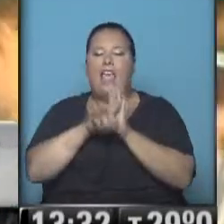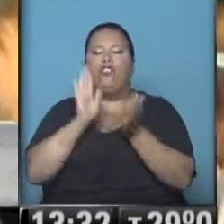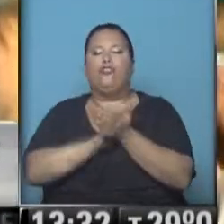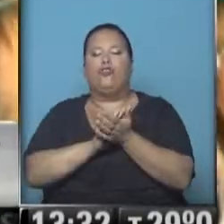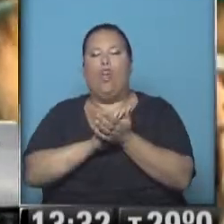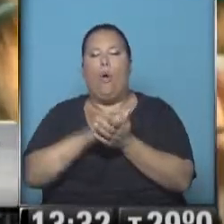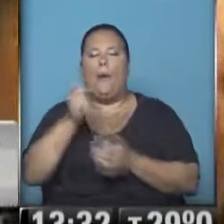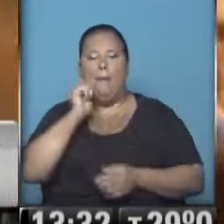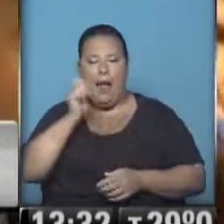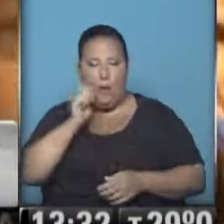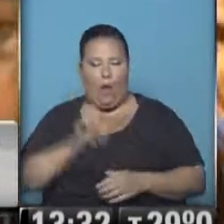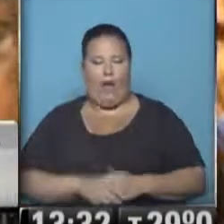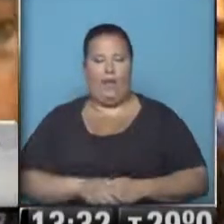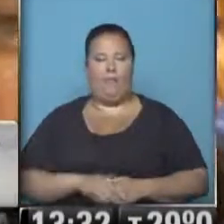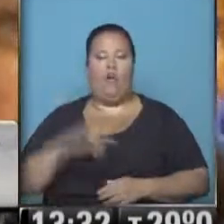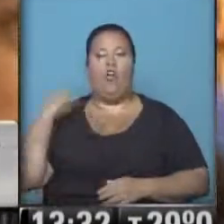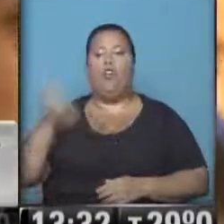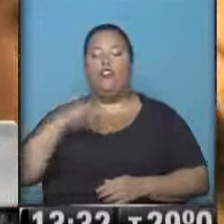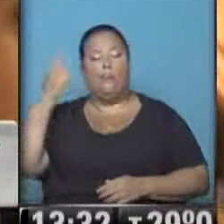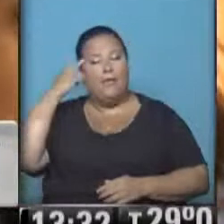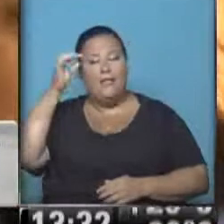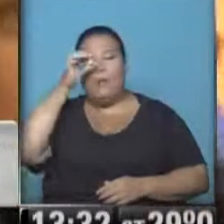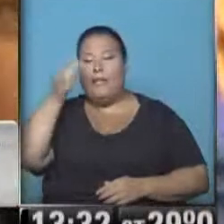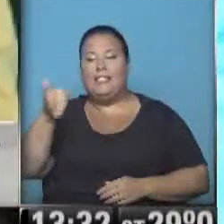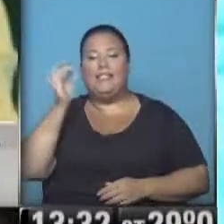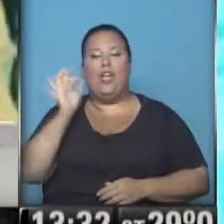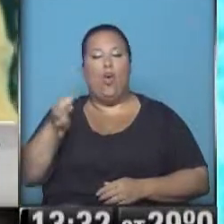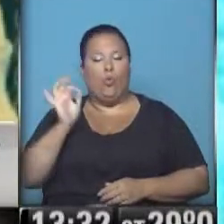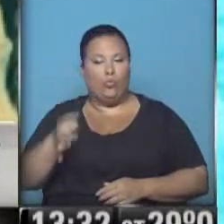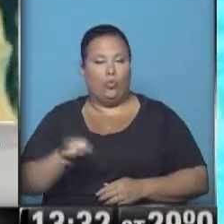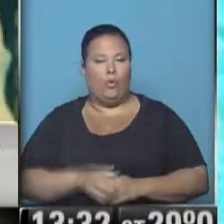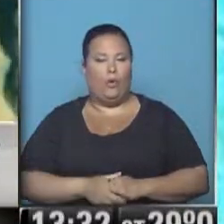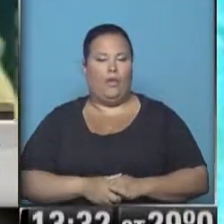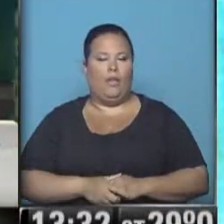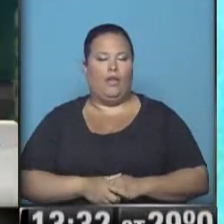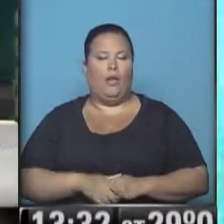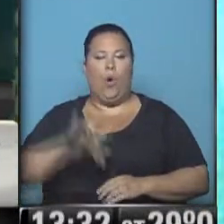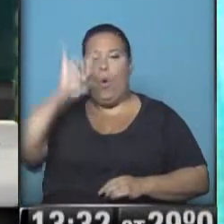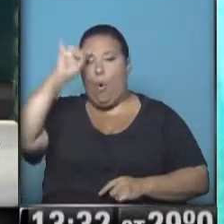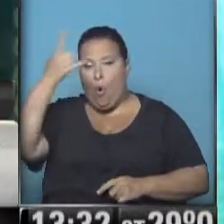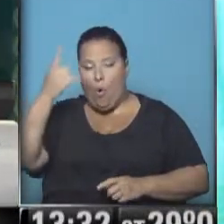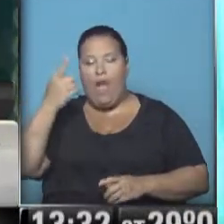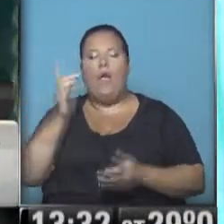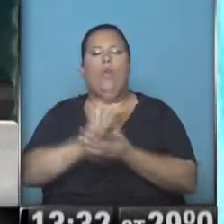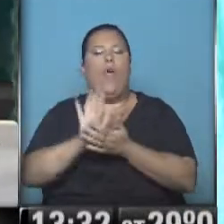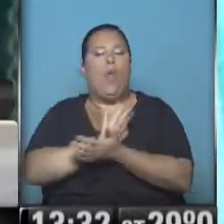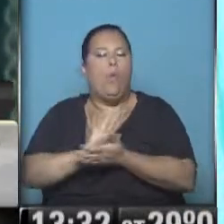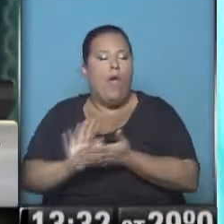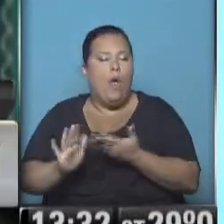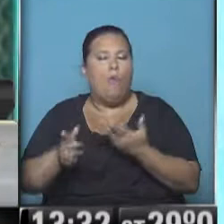consumo de marihuana no sólo creemos que el 26 de octubre en irún vuelva a renacer